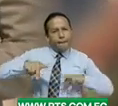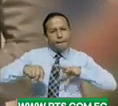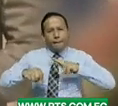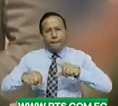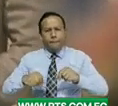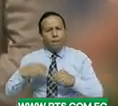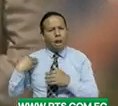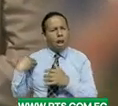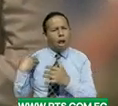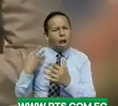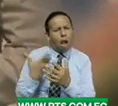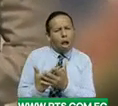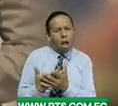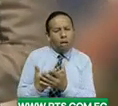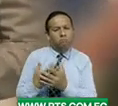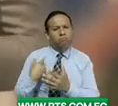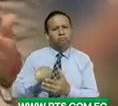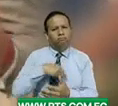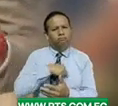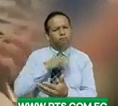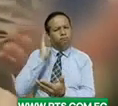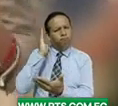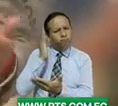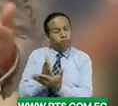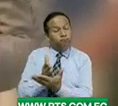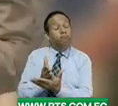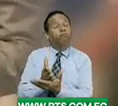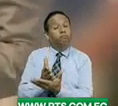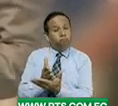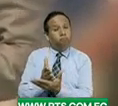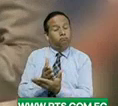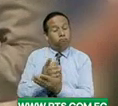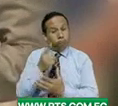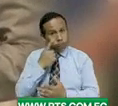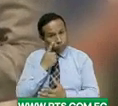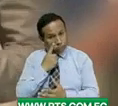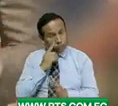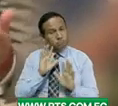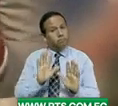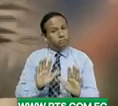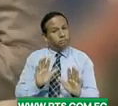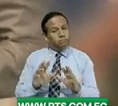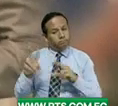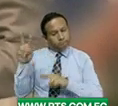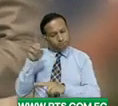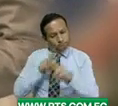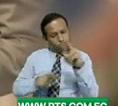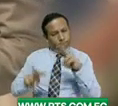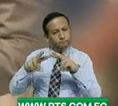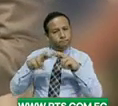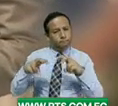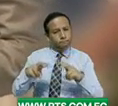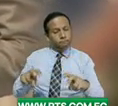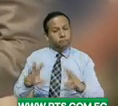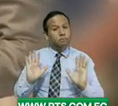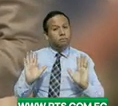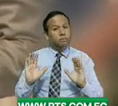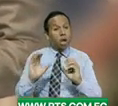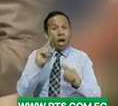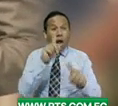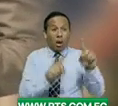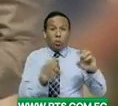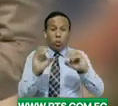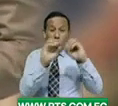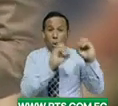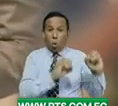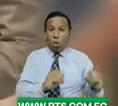Va a haber una reacción. Va a haber también una reacción de organizaciones criminales a las cuales no vamos